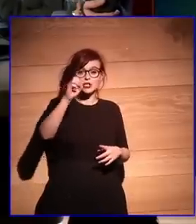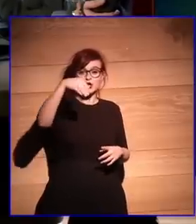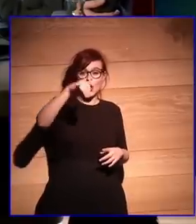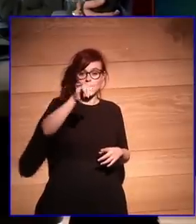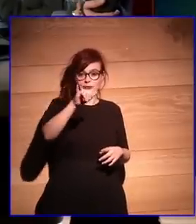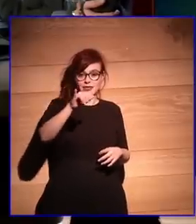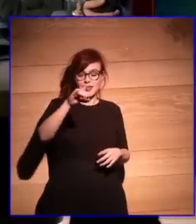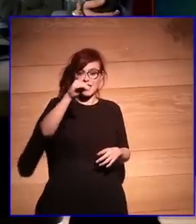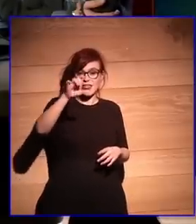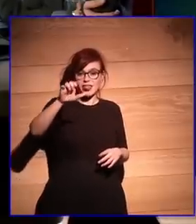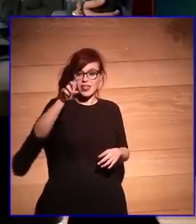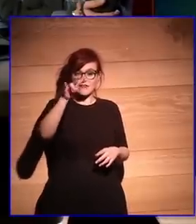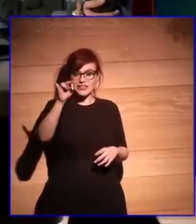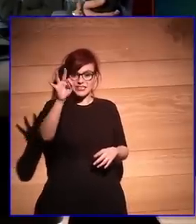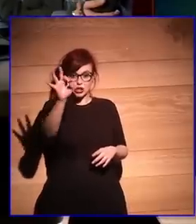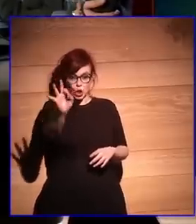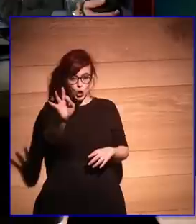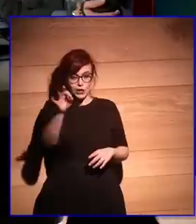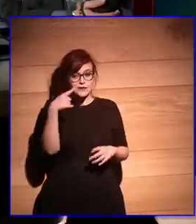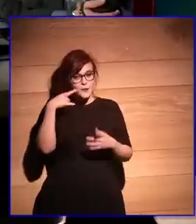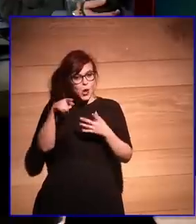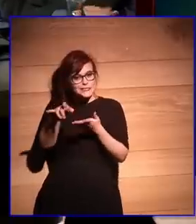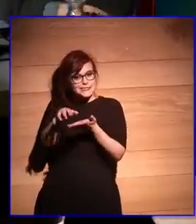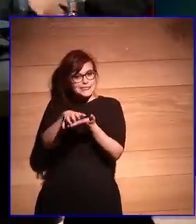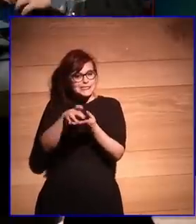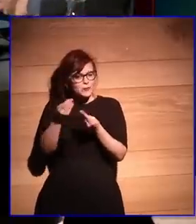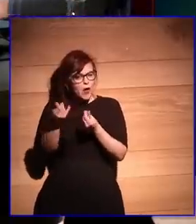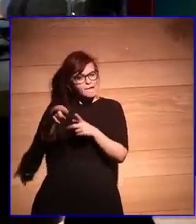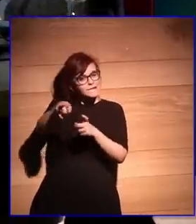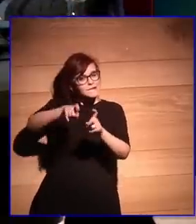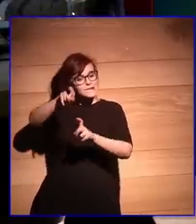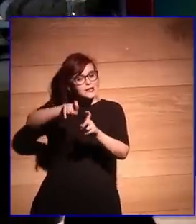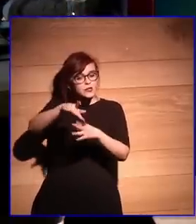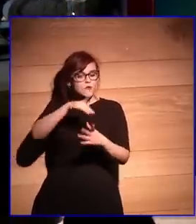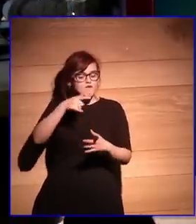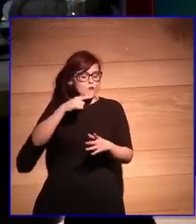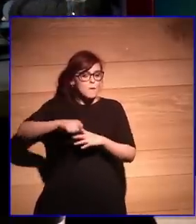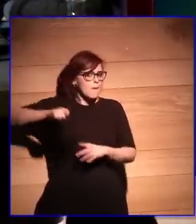DeVito, en cuanto le rascas un poco, te pega un